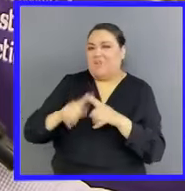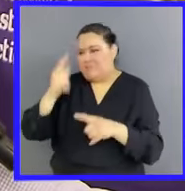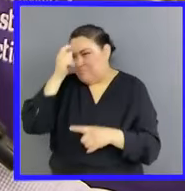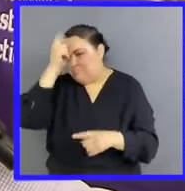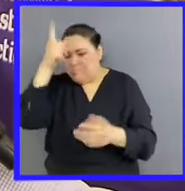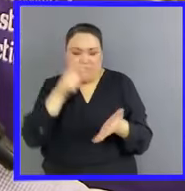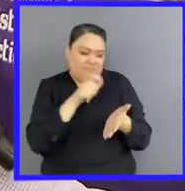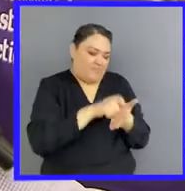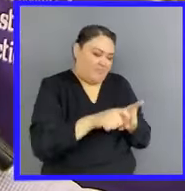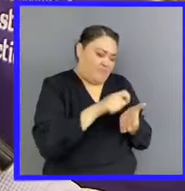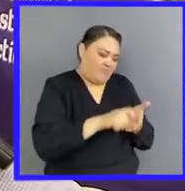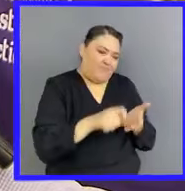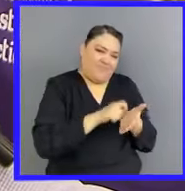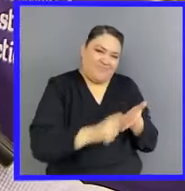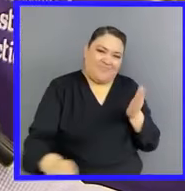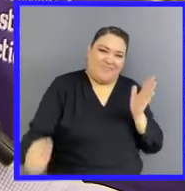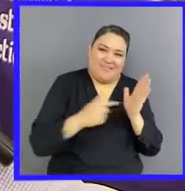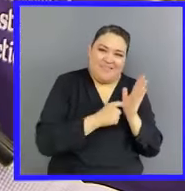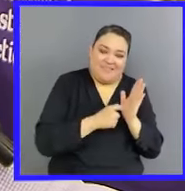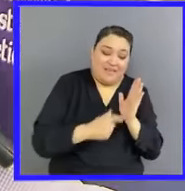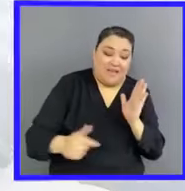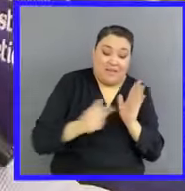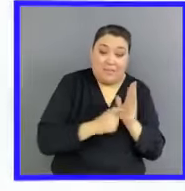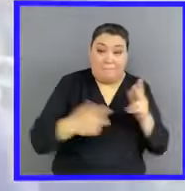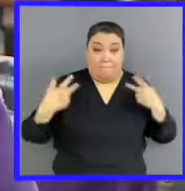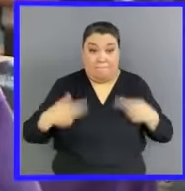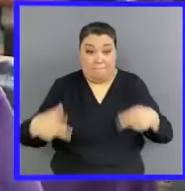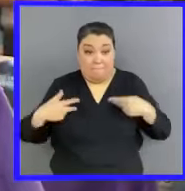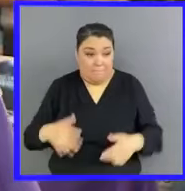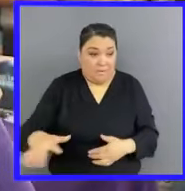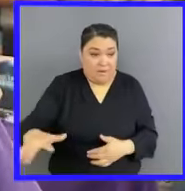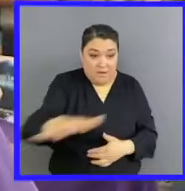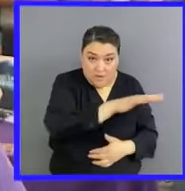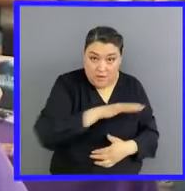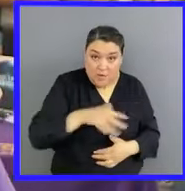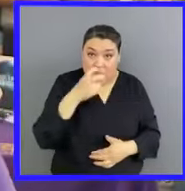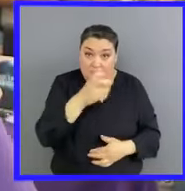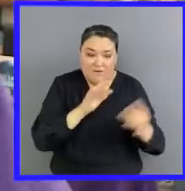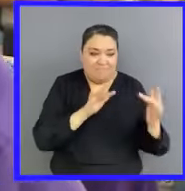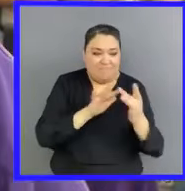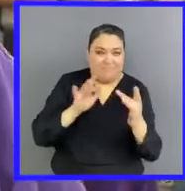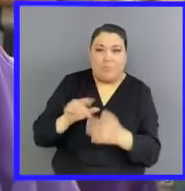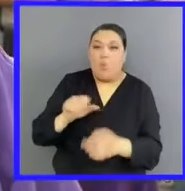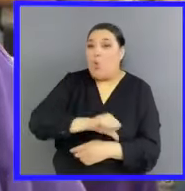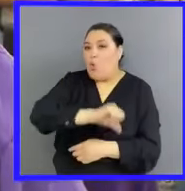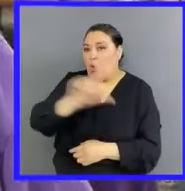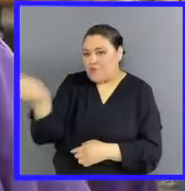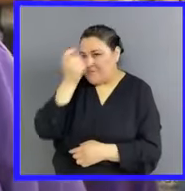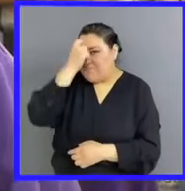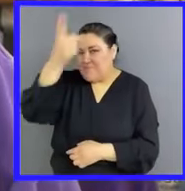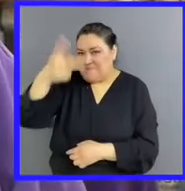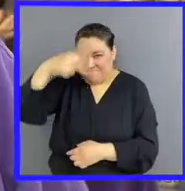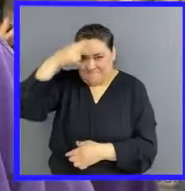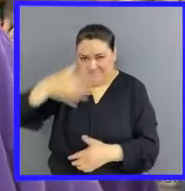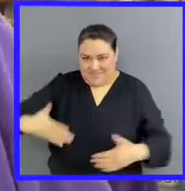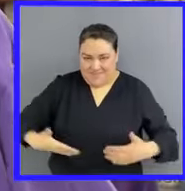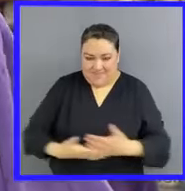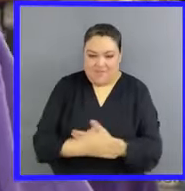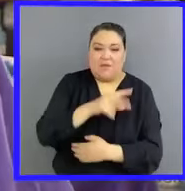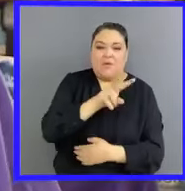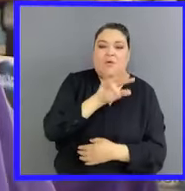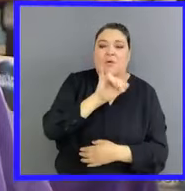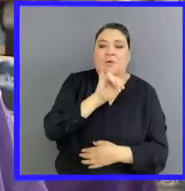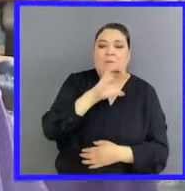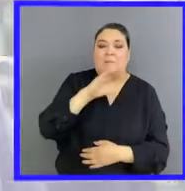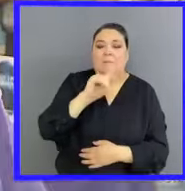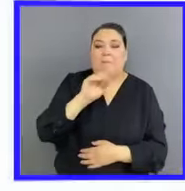palabras, para que personas también conectan. El prolífico escritor de raíces mexicanas Víctor Villaseñor, de